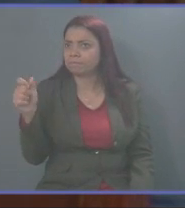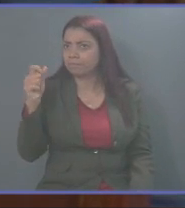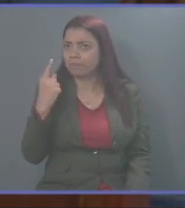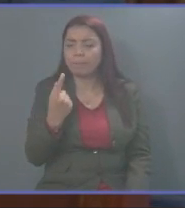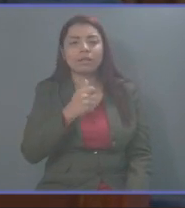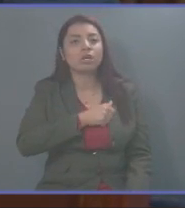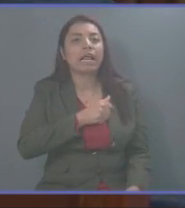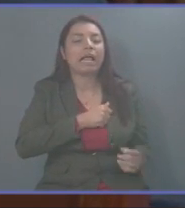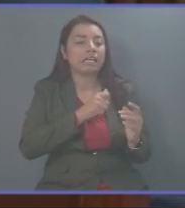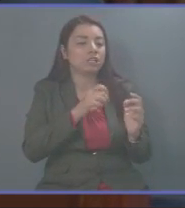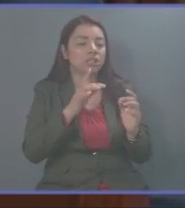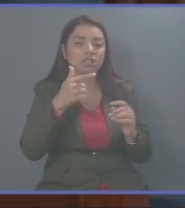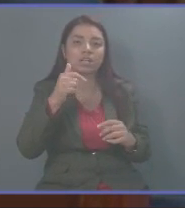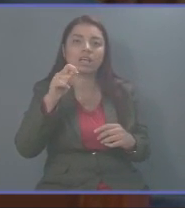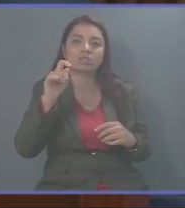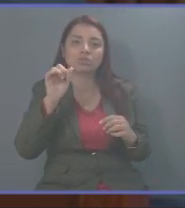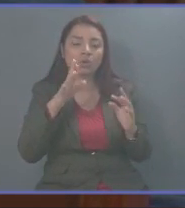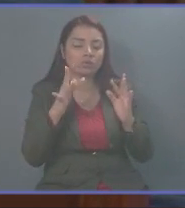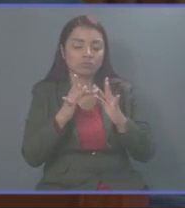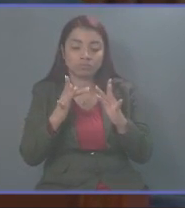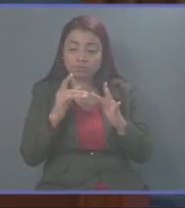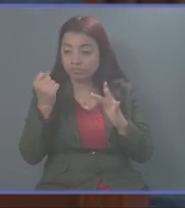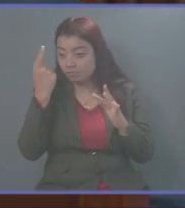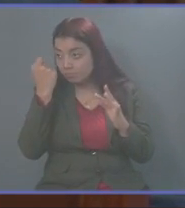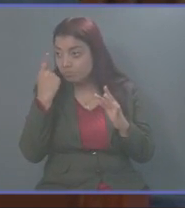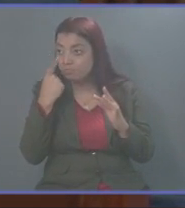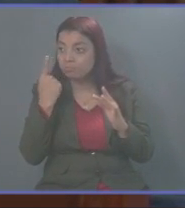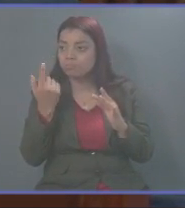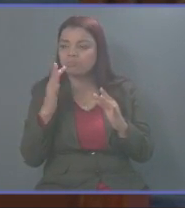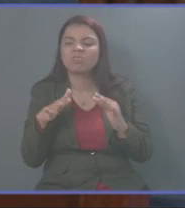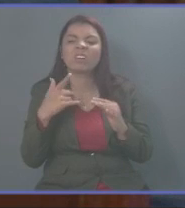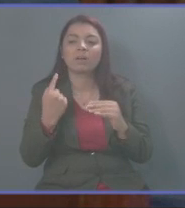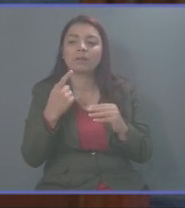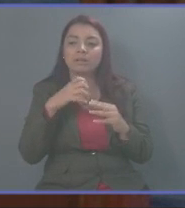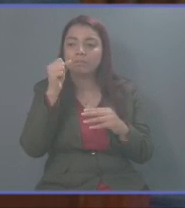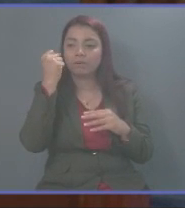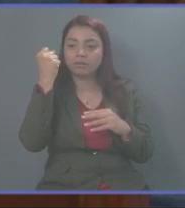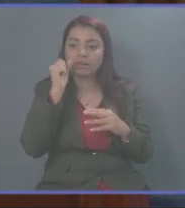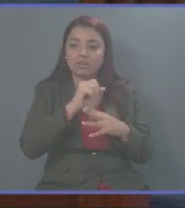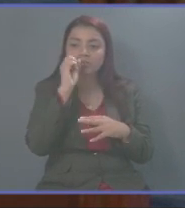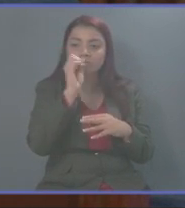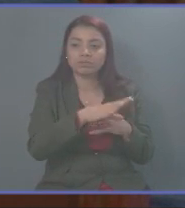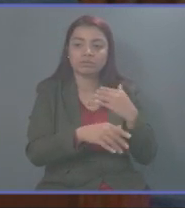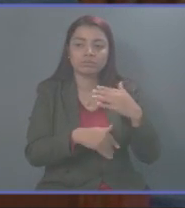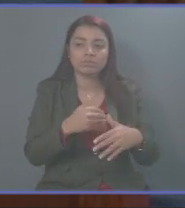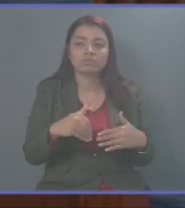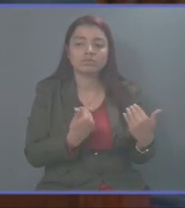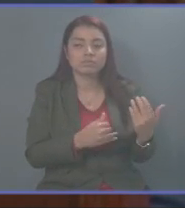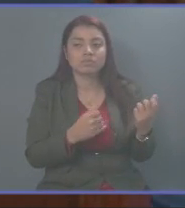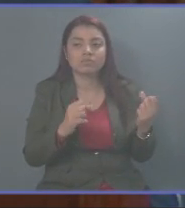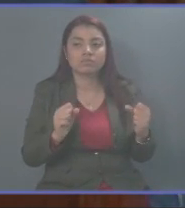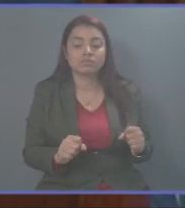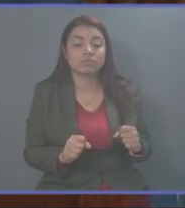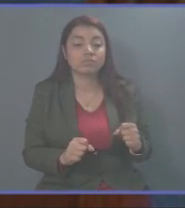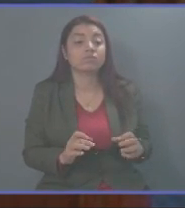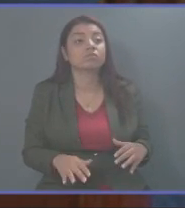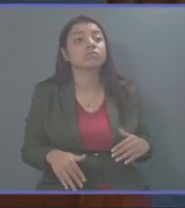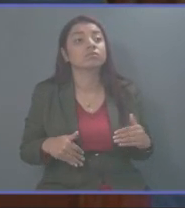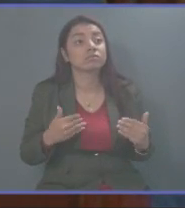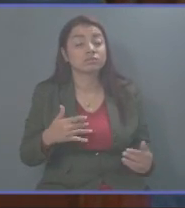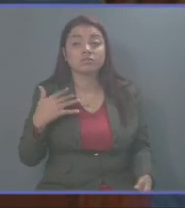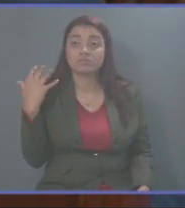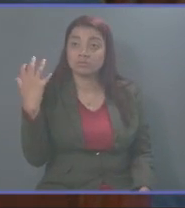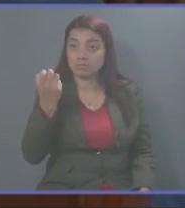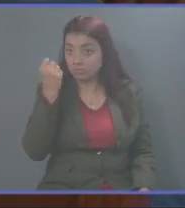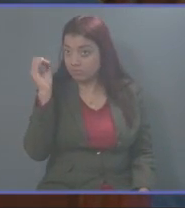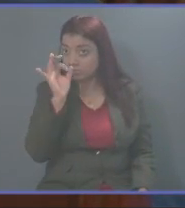gestores de residuos el tener en cuenta esta jerarquización al momento de elaborar sus respectivos manuales de gestión de residuos. Si para lograr una